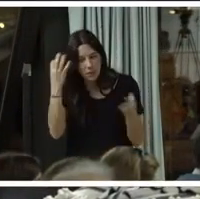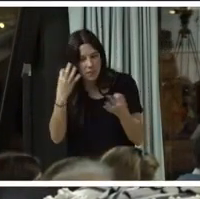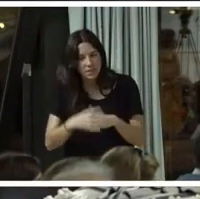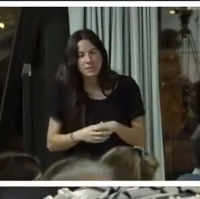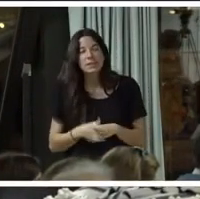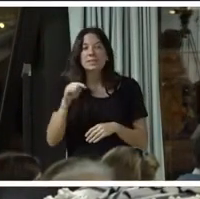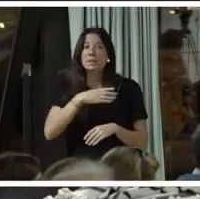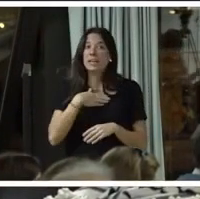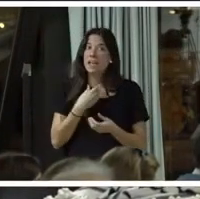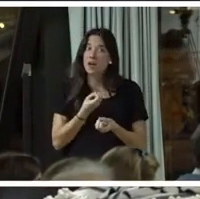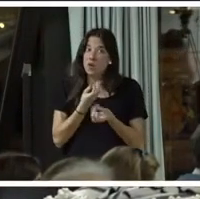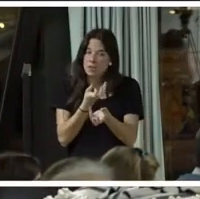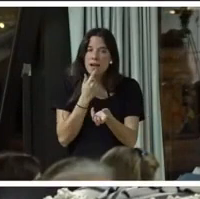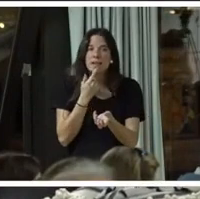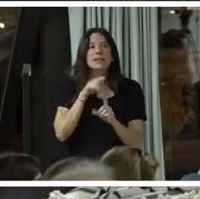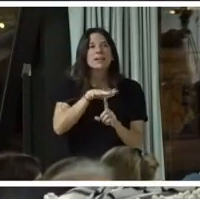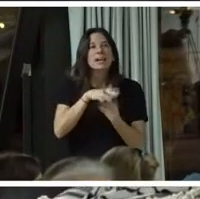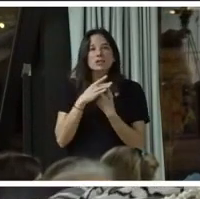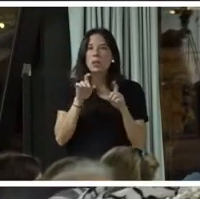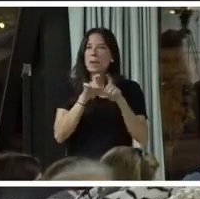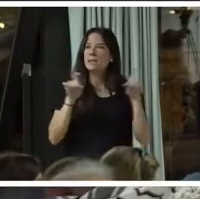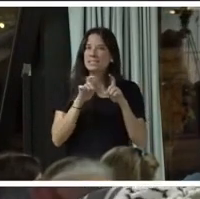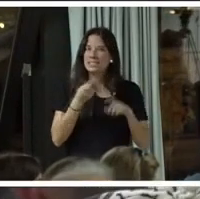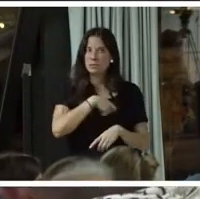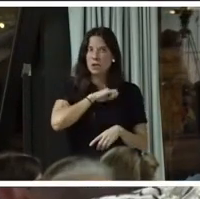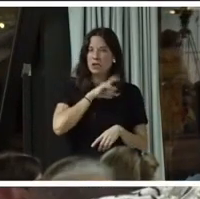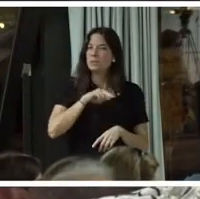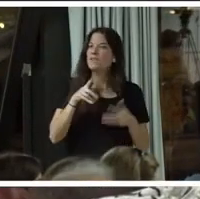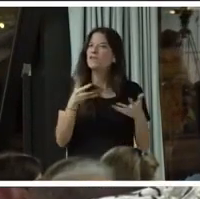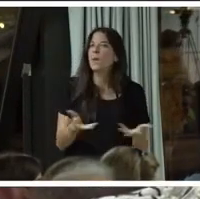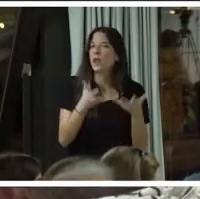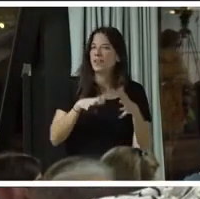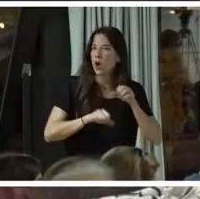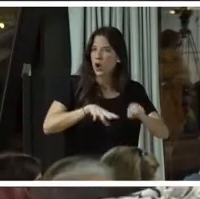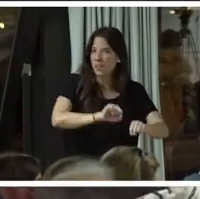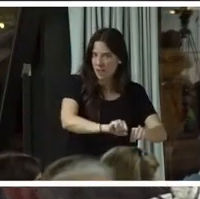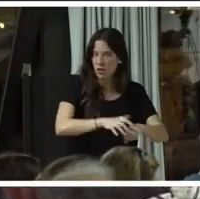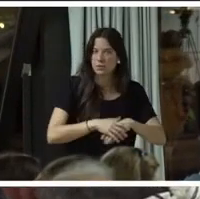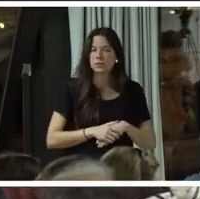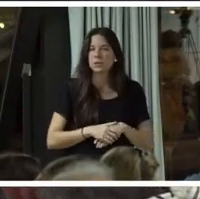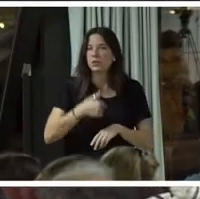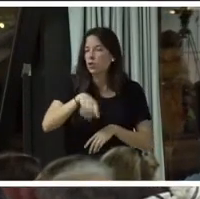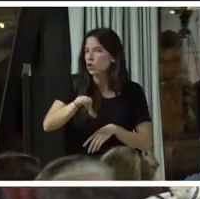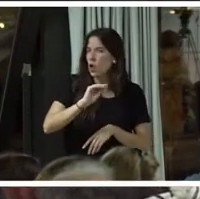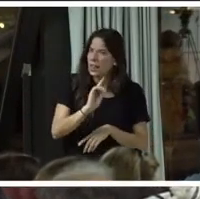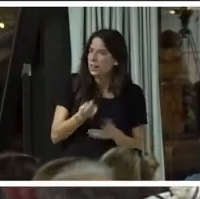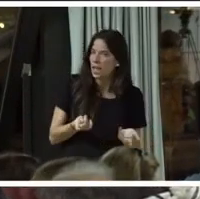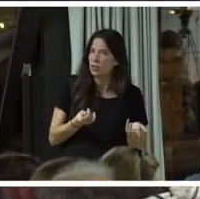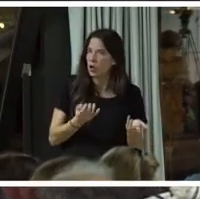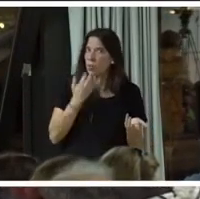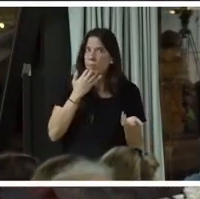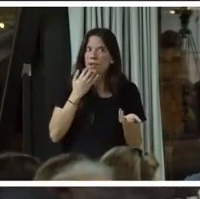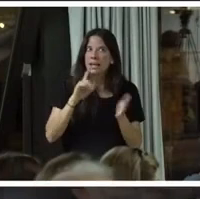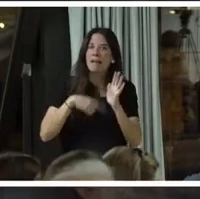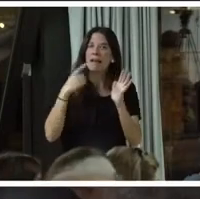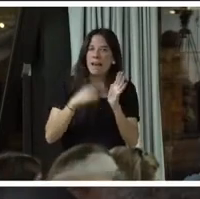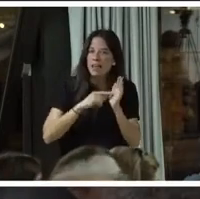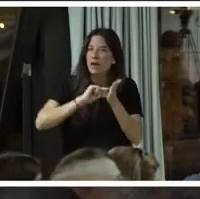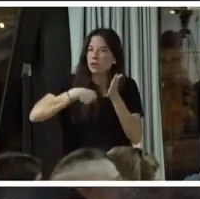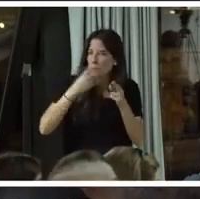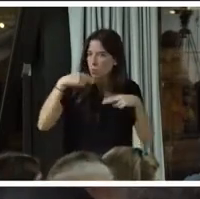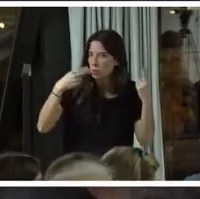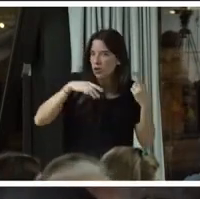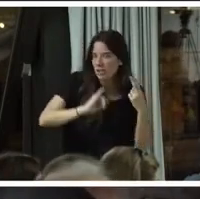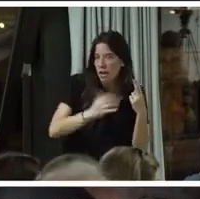empresas españolas que están favoreciendo la colonización que yo no entiendo que existiendo la ley de contratos